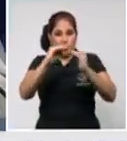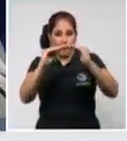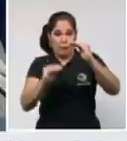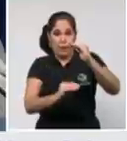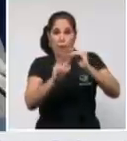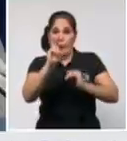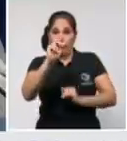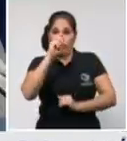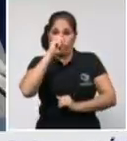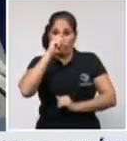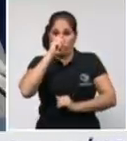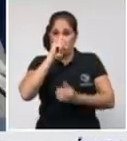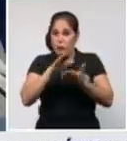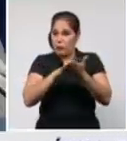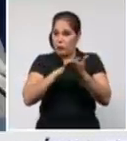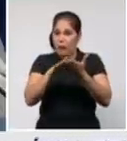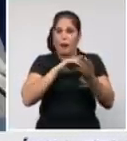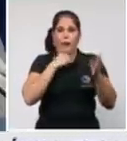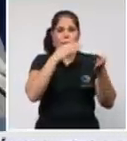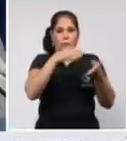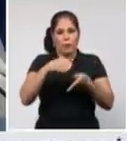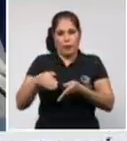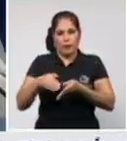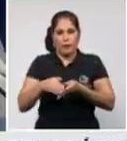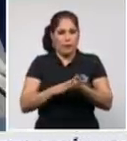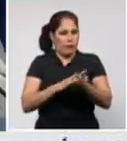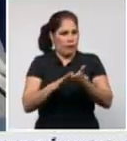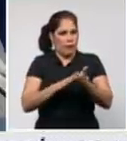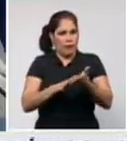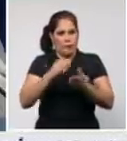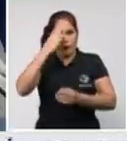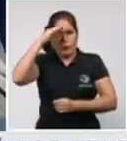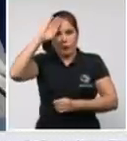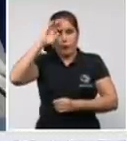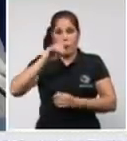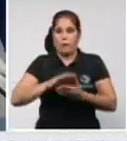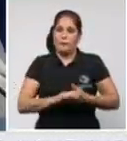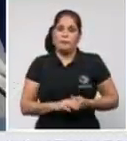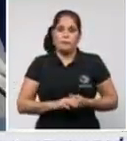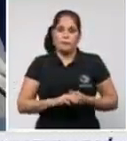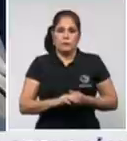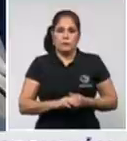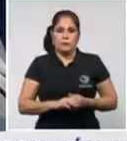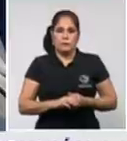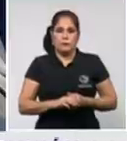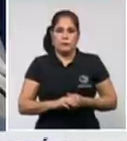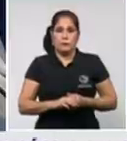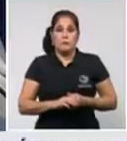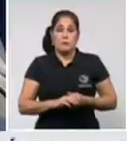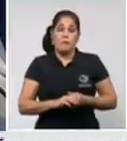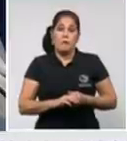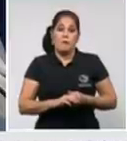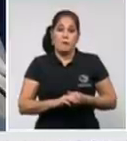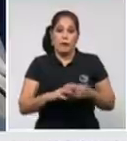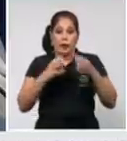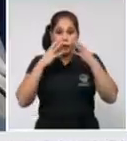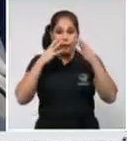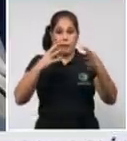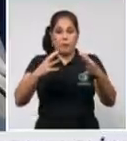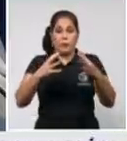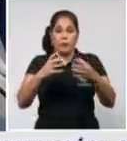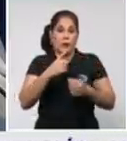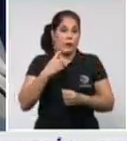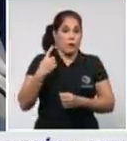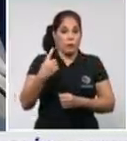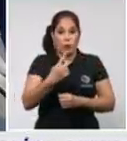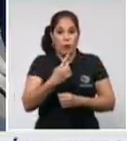ya un poquito más que las edades pediátricas, que haya fallecido en nuestro país. Y eso es